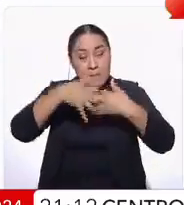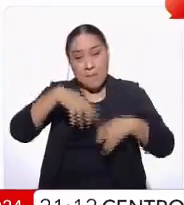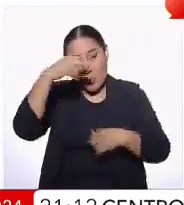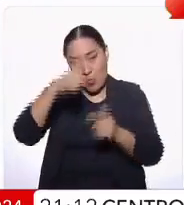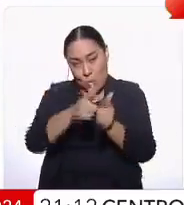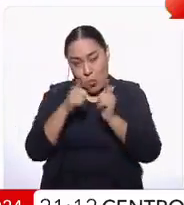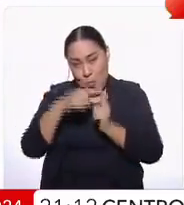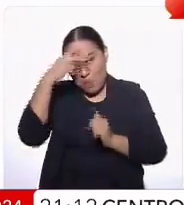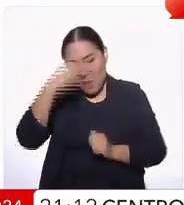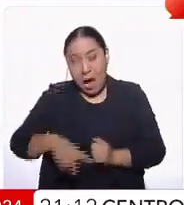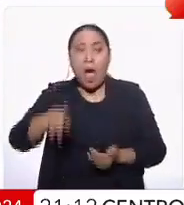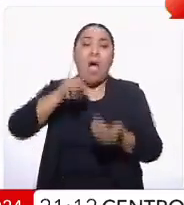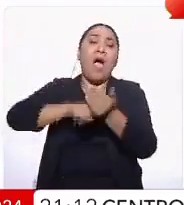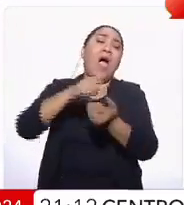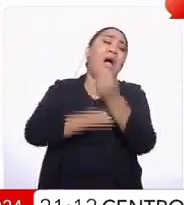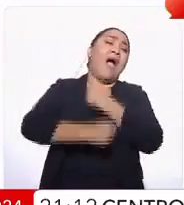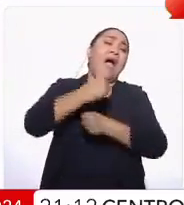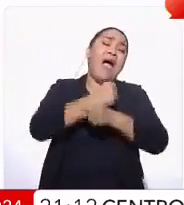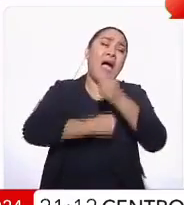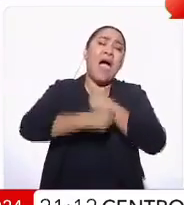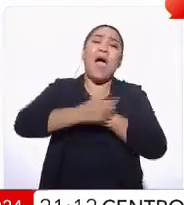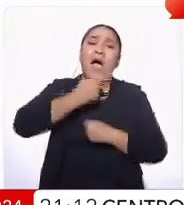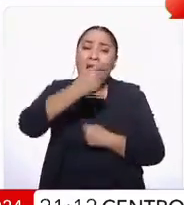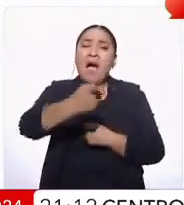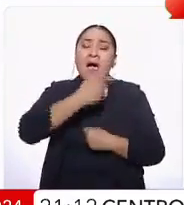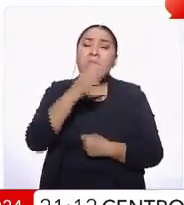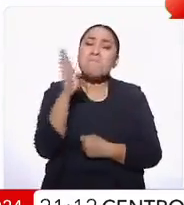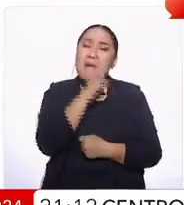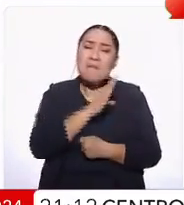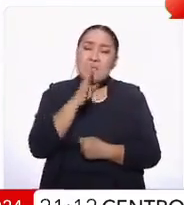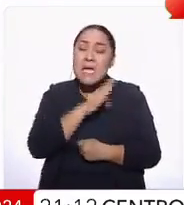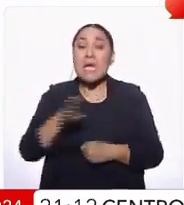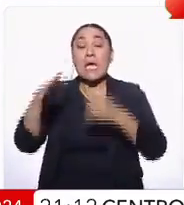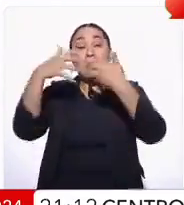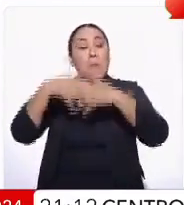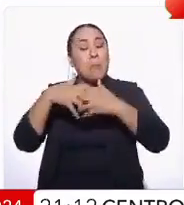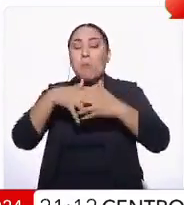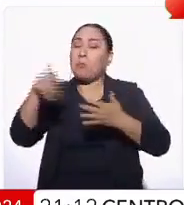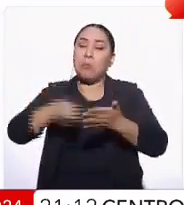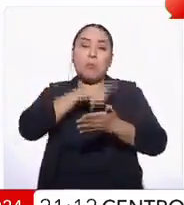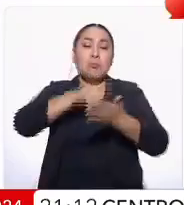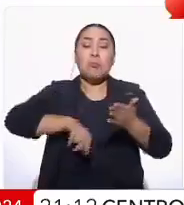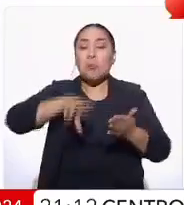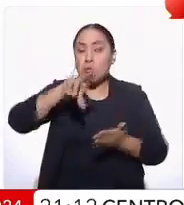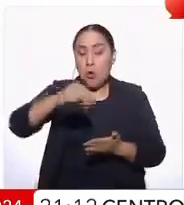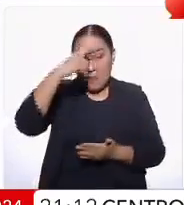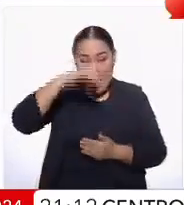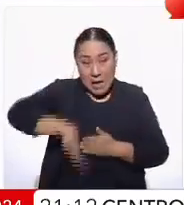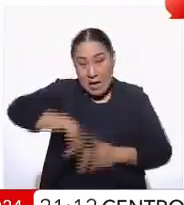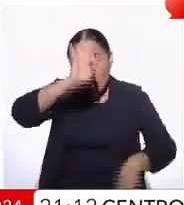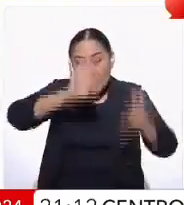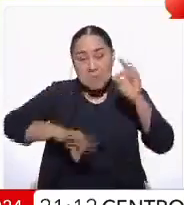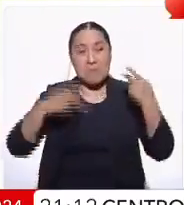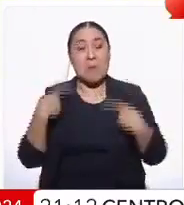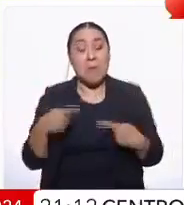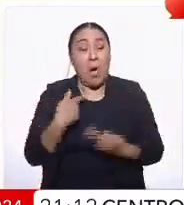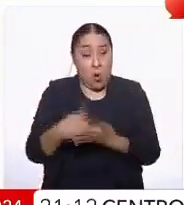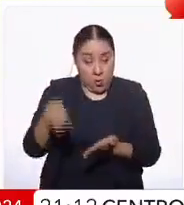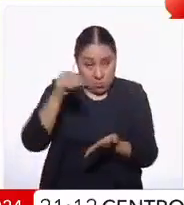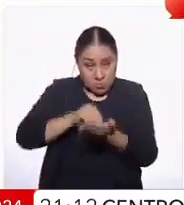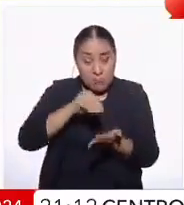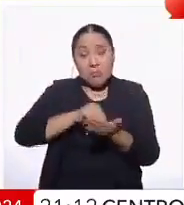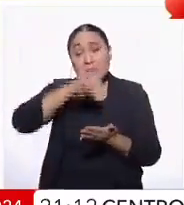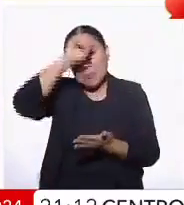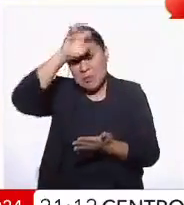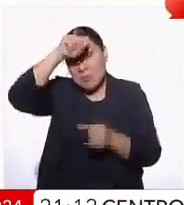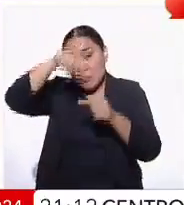fallas de seguridad de años anteriores. La empresa suspendió el rescate de los cuerpos que hoy siguen atrapados y que el